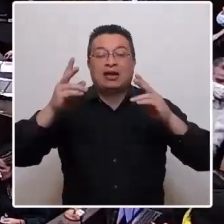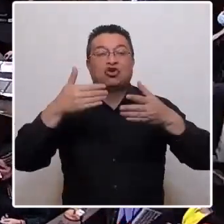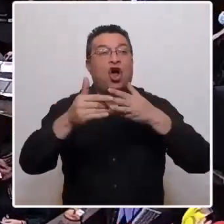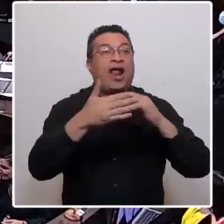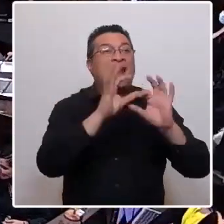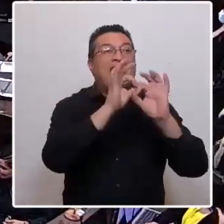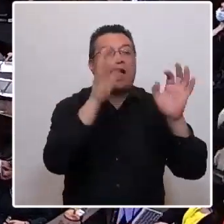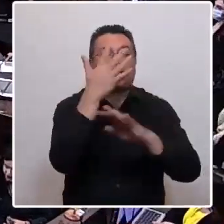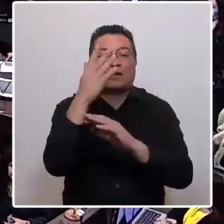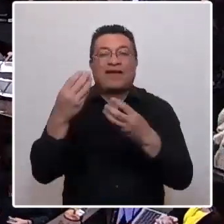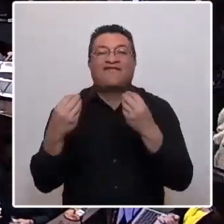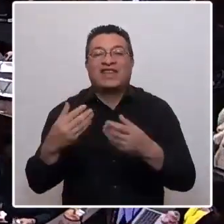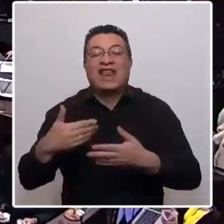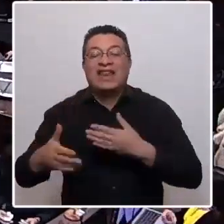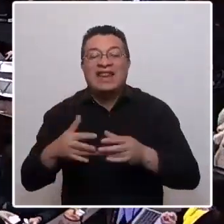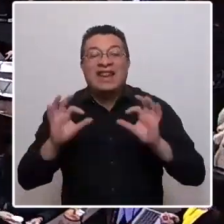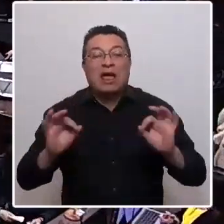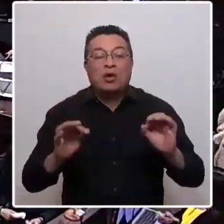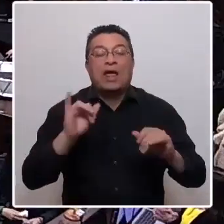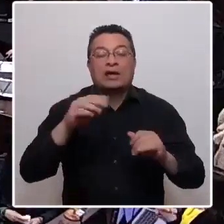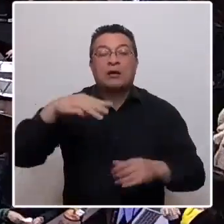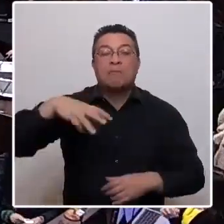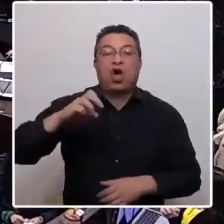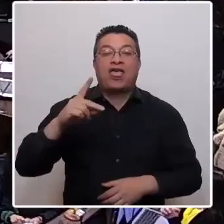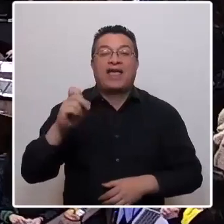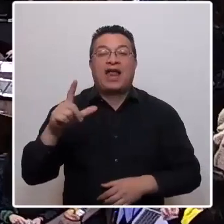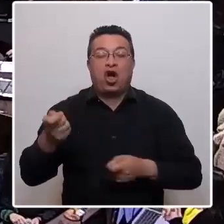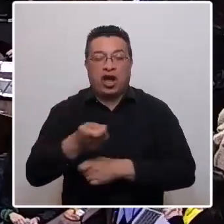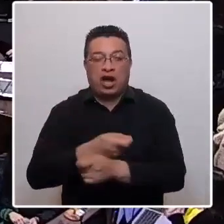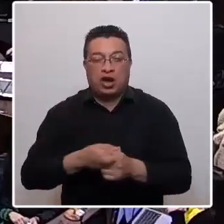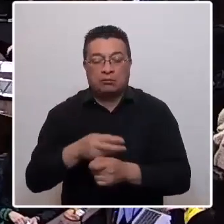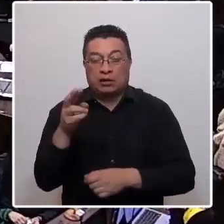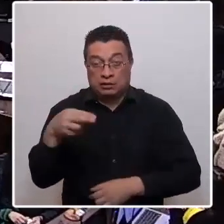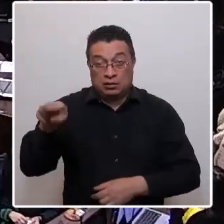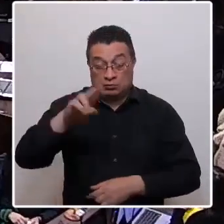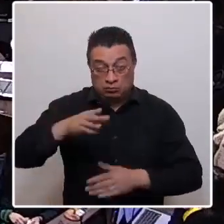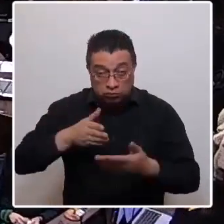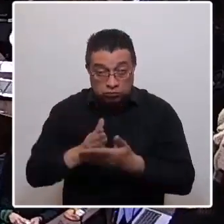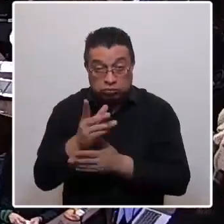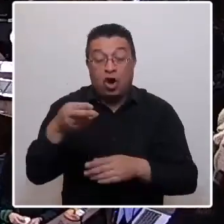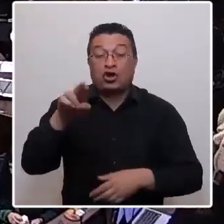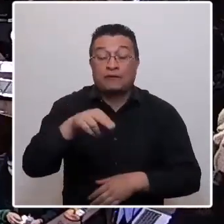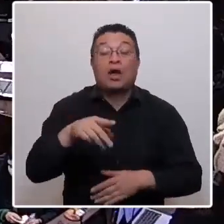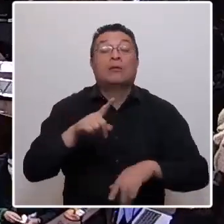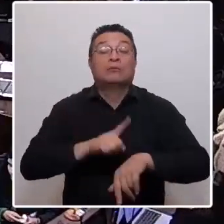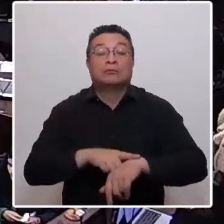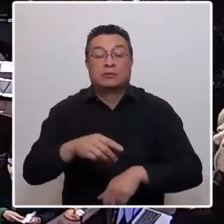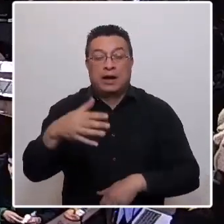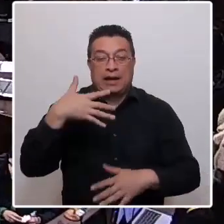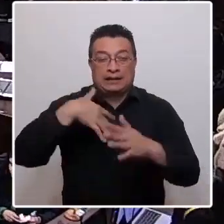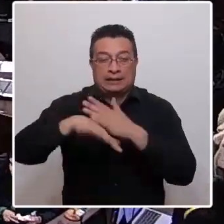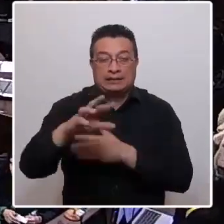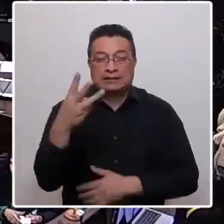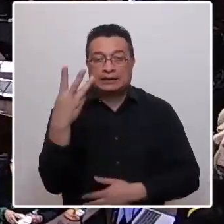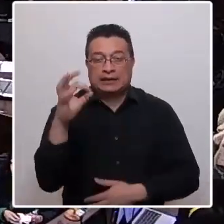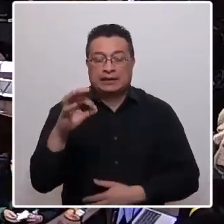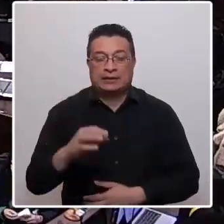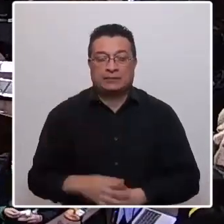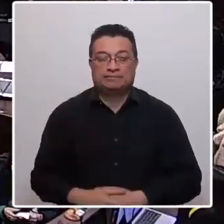Bienes Naturales y Modelo Económico. Retomamos la transmisión a las 15 horas con 30 minutos. Ya volvemos.